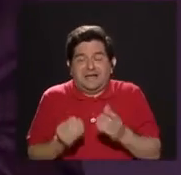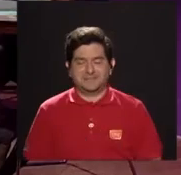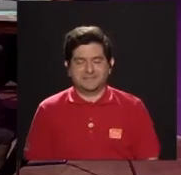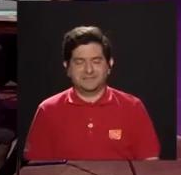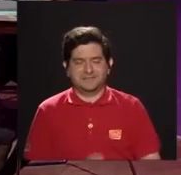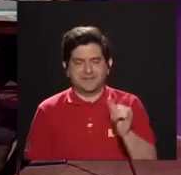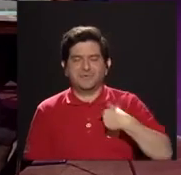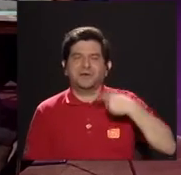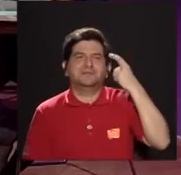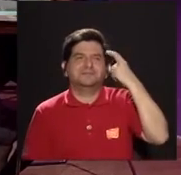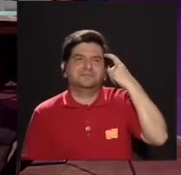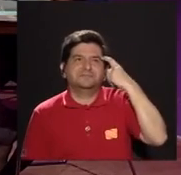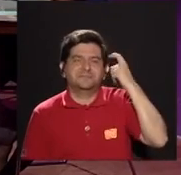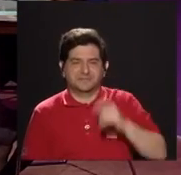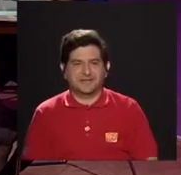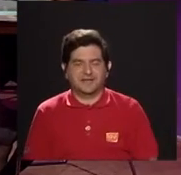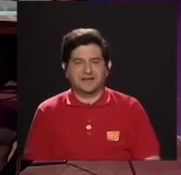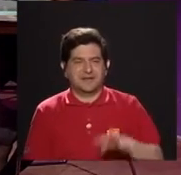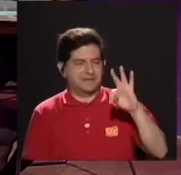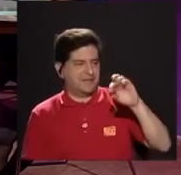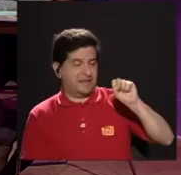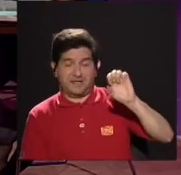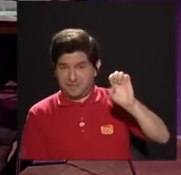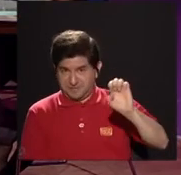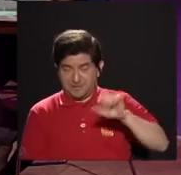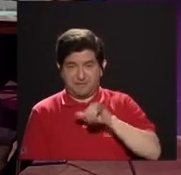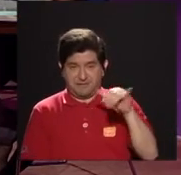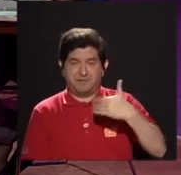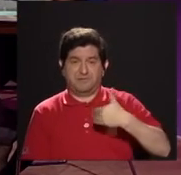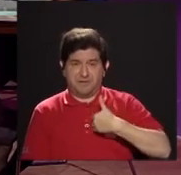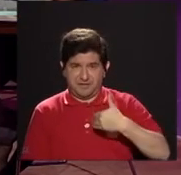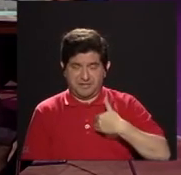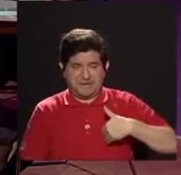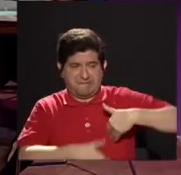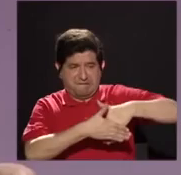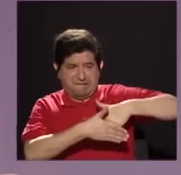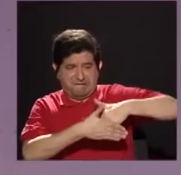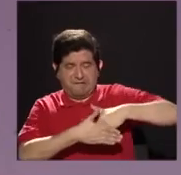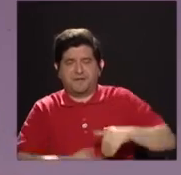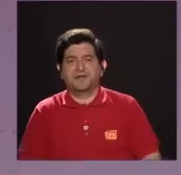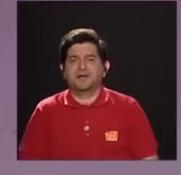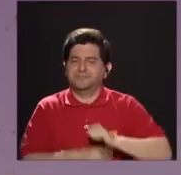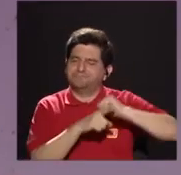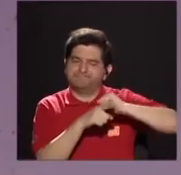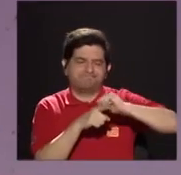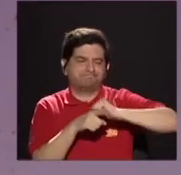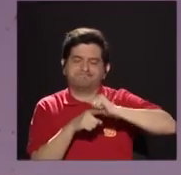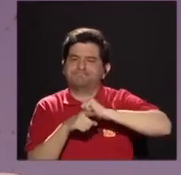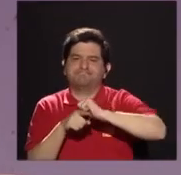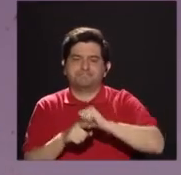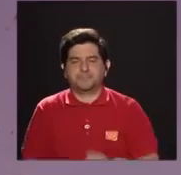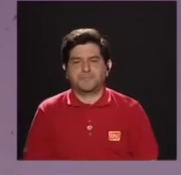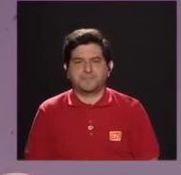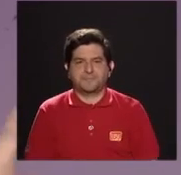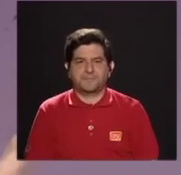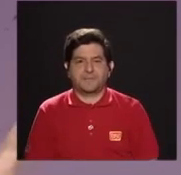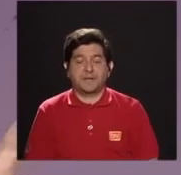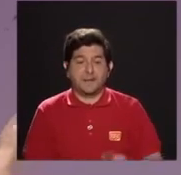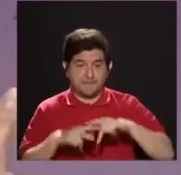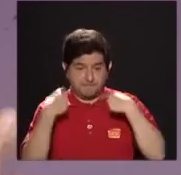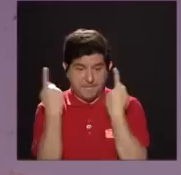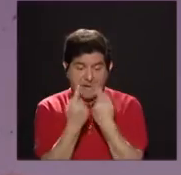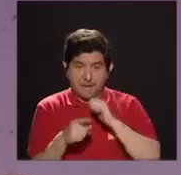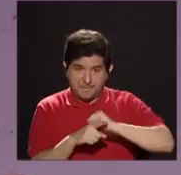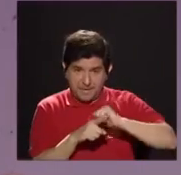lo que también yo estaba pensando, el tribunal también tiene muy bloqueado el tema de capacitación, uh-huh. ¿verdad? Porque para que los partidos